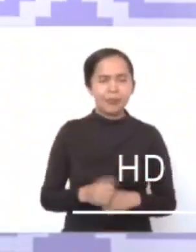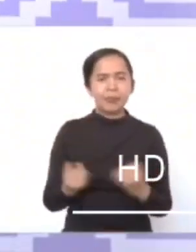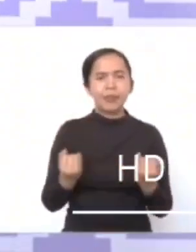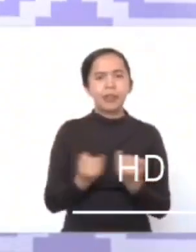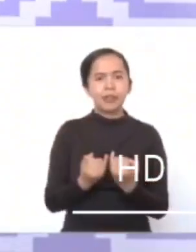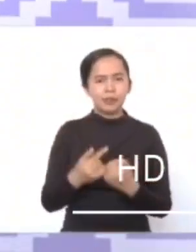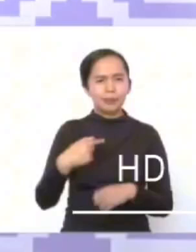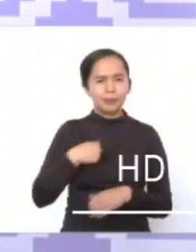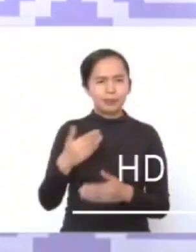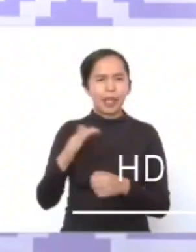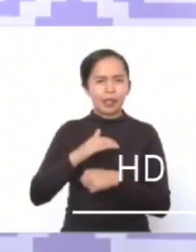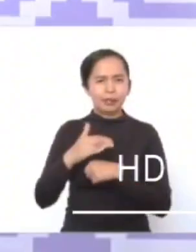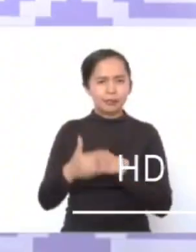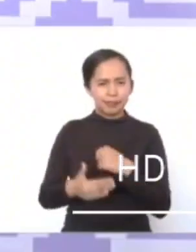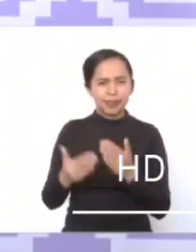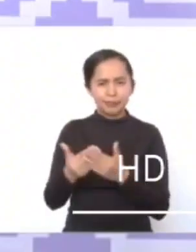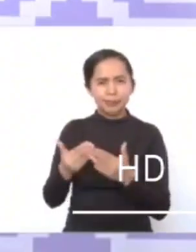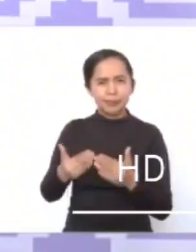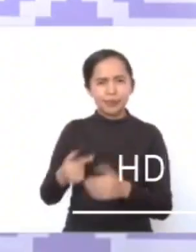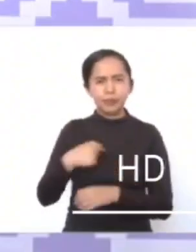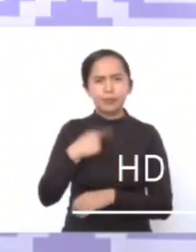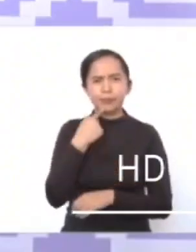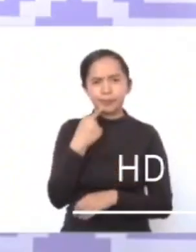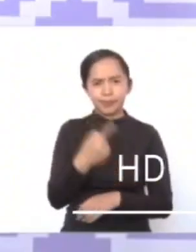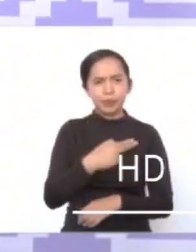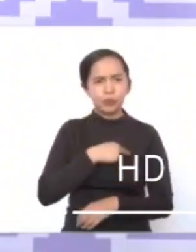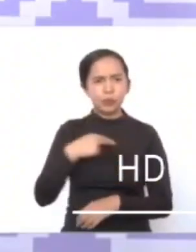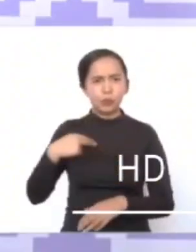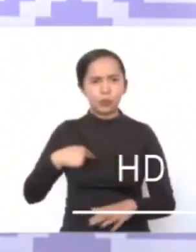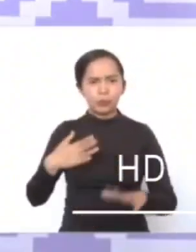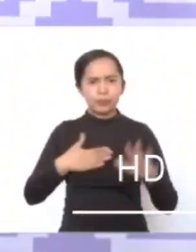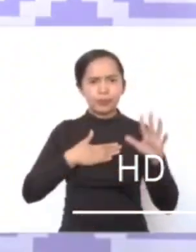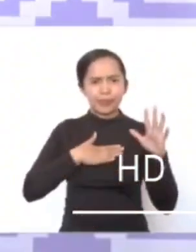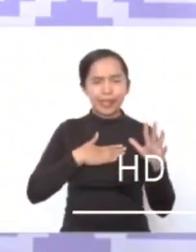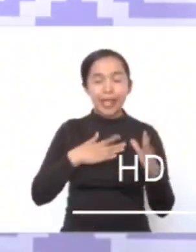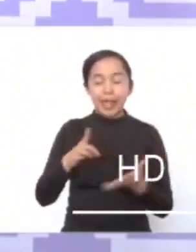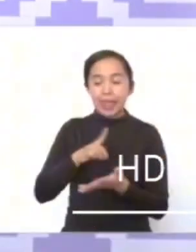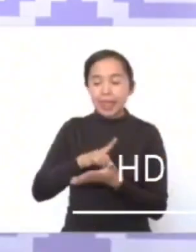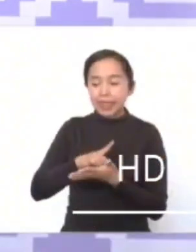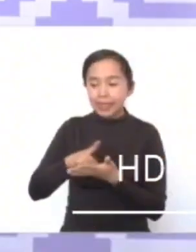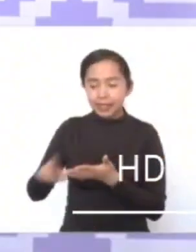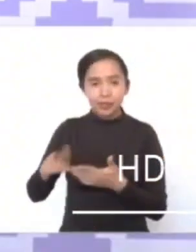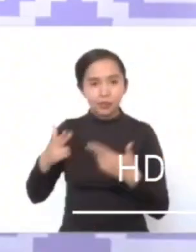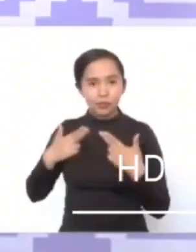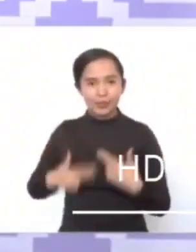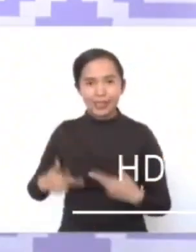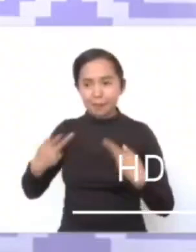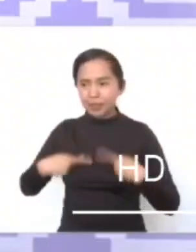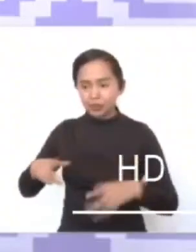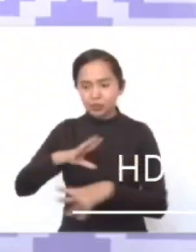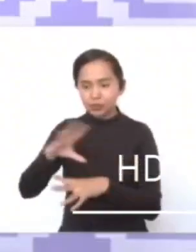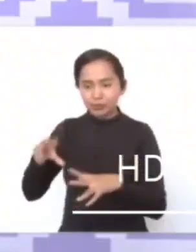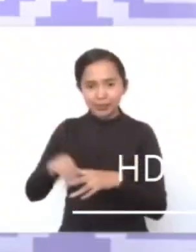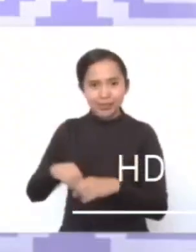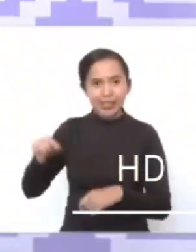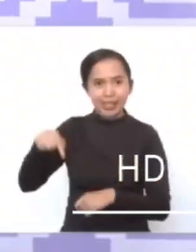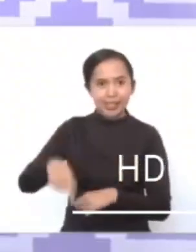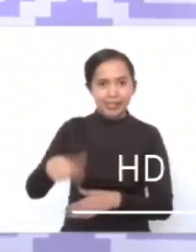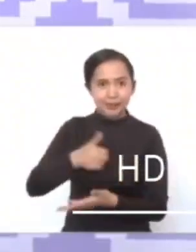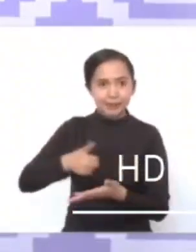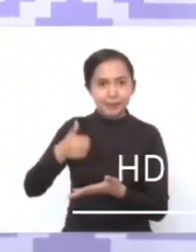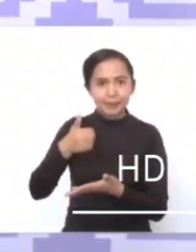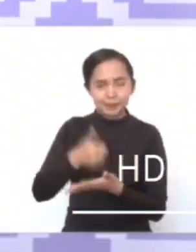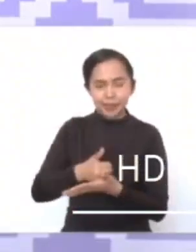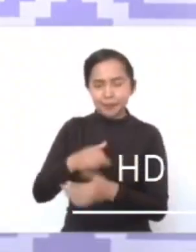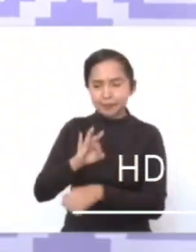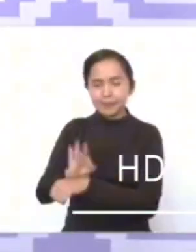Concluyo mi intervención reiterando nuestro compromiso con la defensa de los derechos humanos de todas las personas que habitan y transitan por